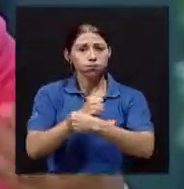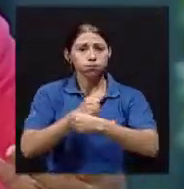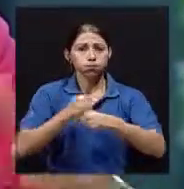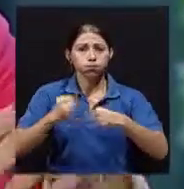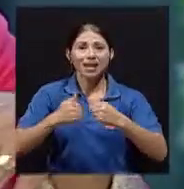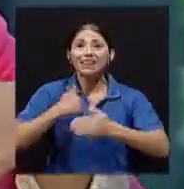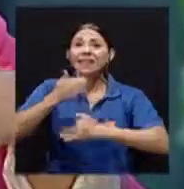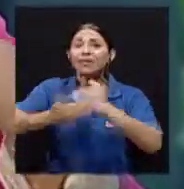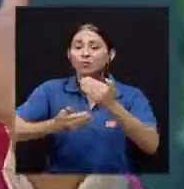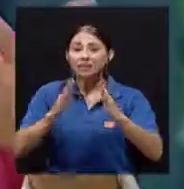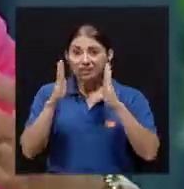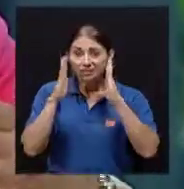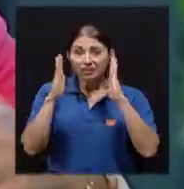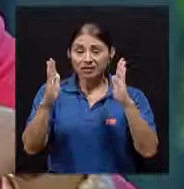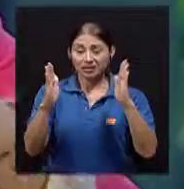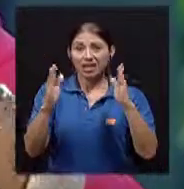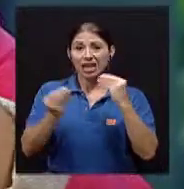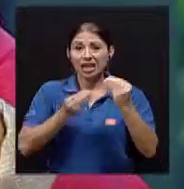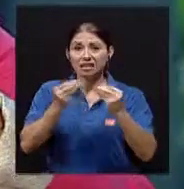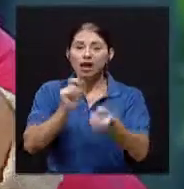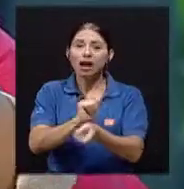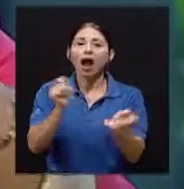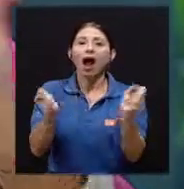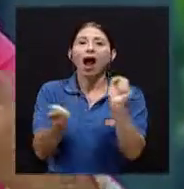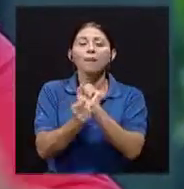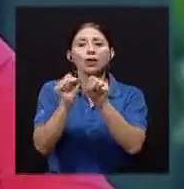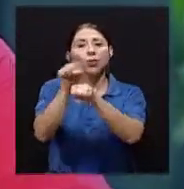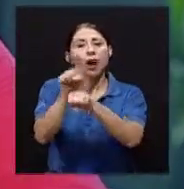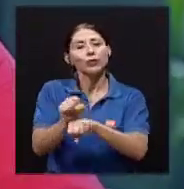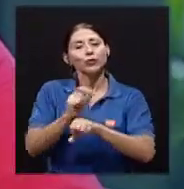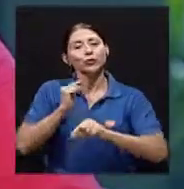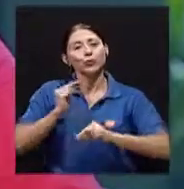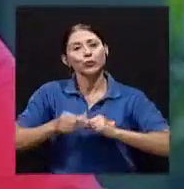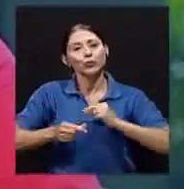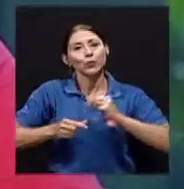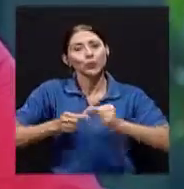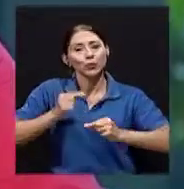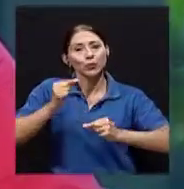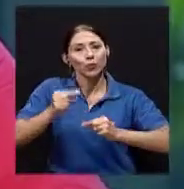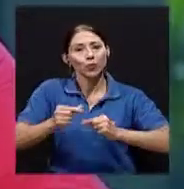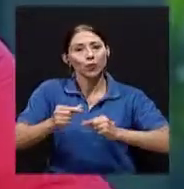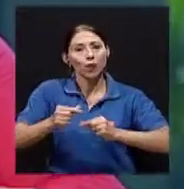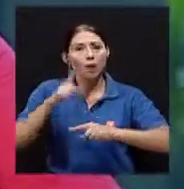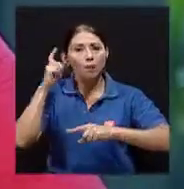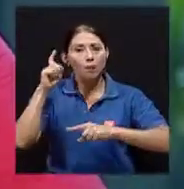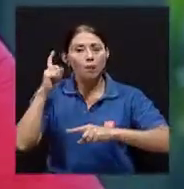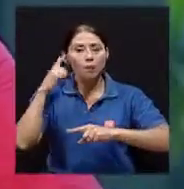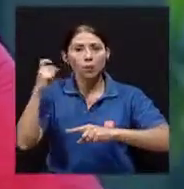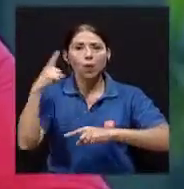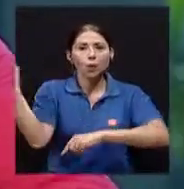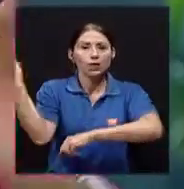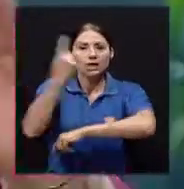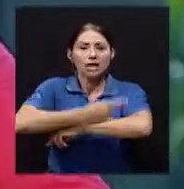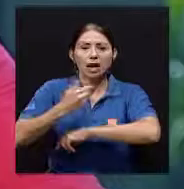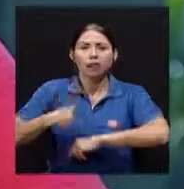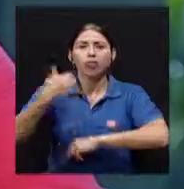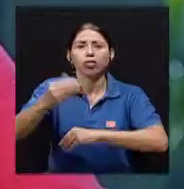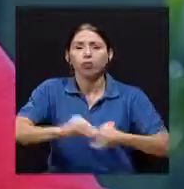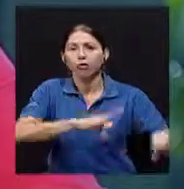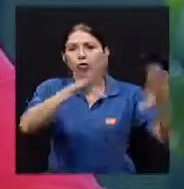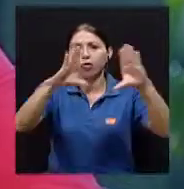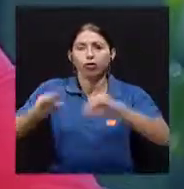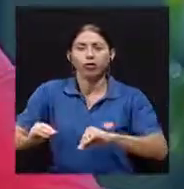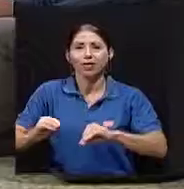parte de intervención, que es un proceso de ir cambiando hábitos progresivamente. Porque a veces las cosas de la noche a la mañana, el paciente se frustra